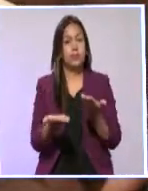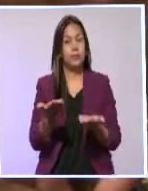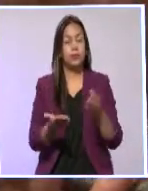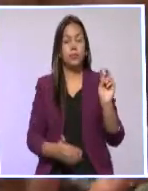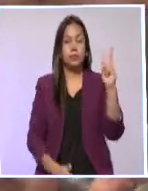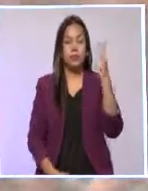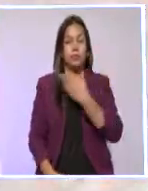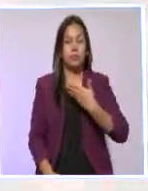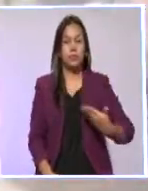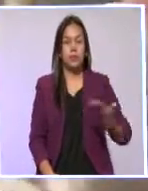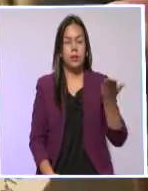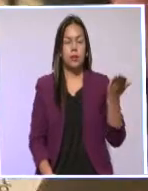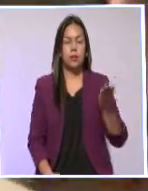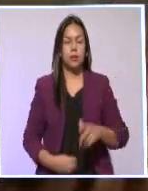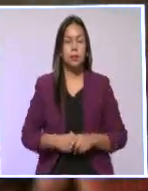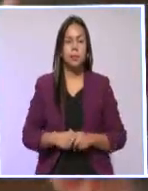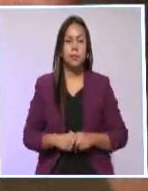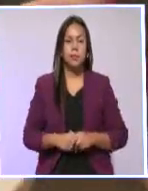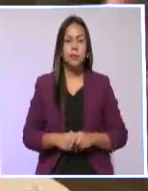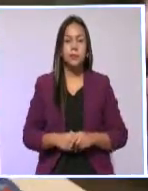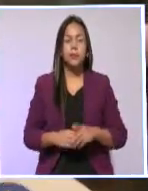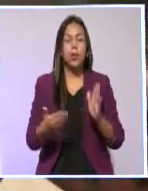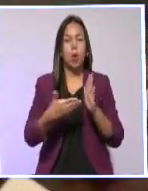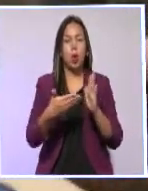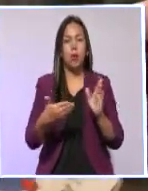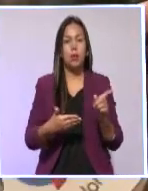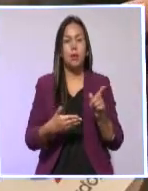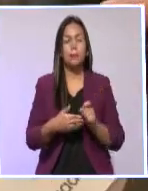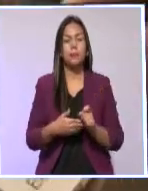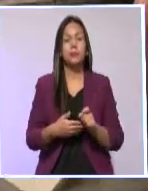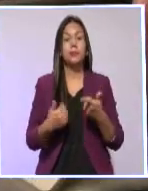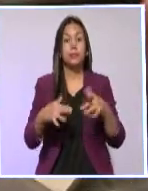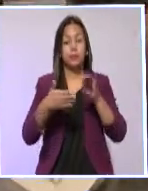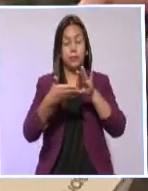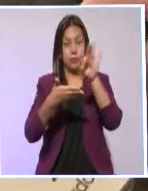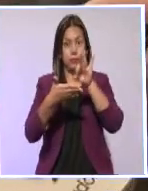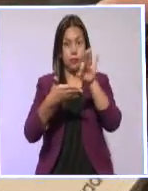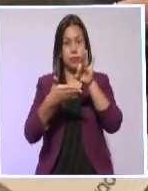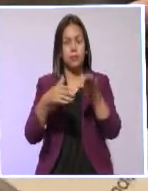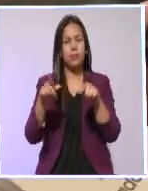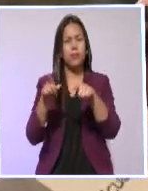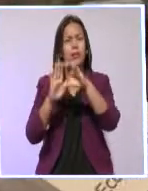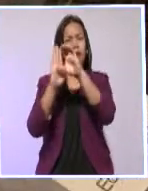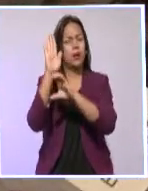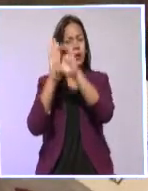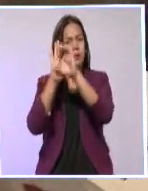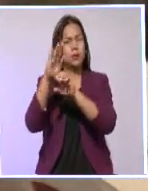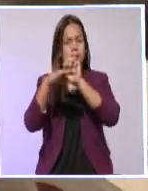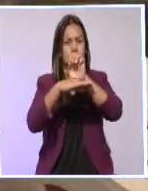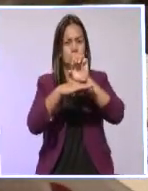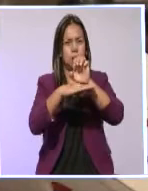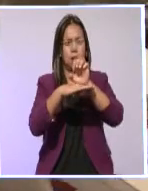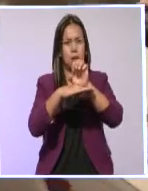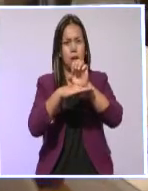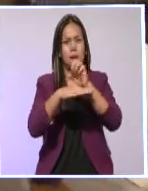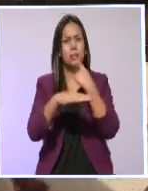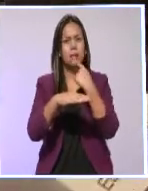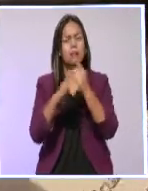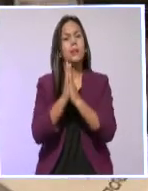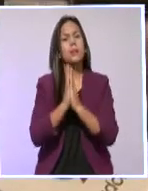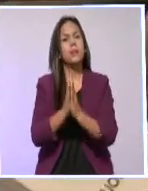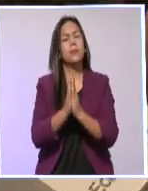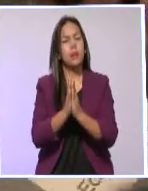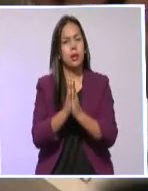señor vicepresidente de la República. La autorización, de acuerdo a lo que establece la misma Constitución de la República, solicita